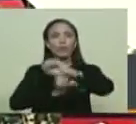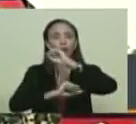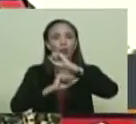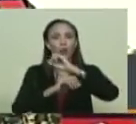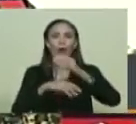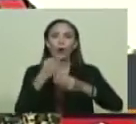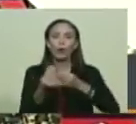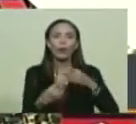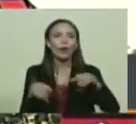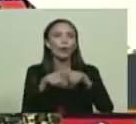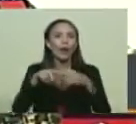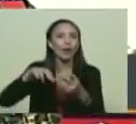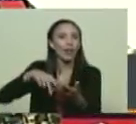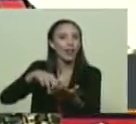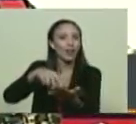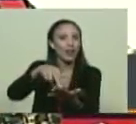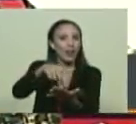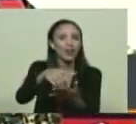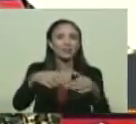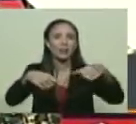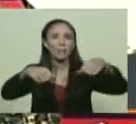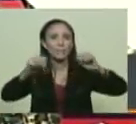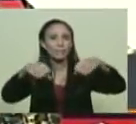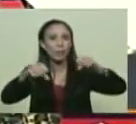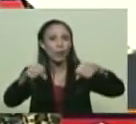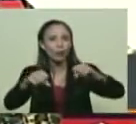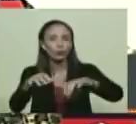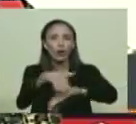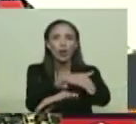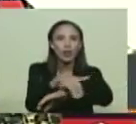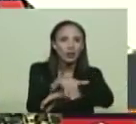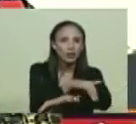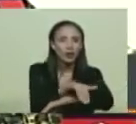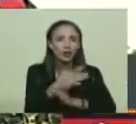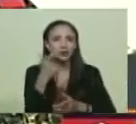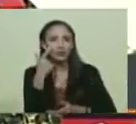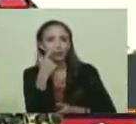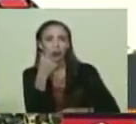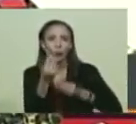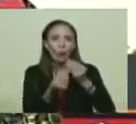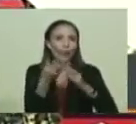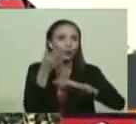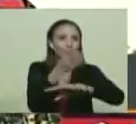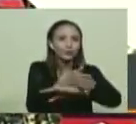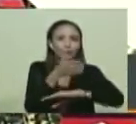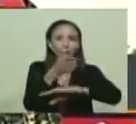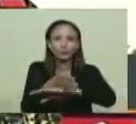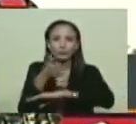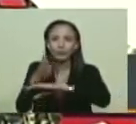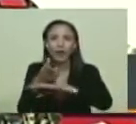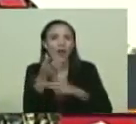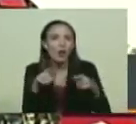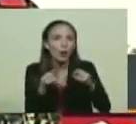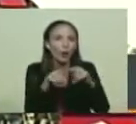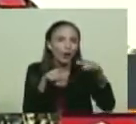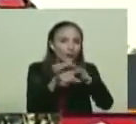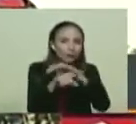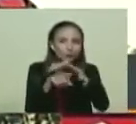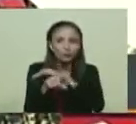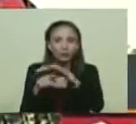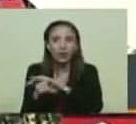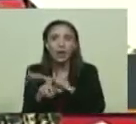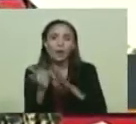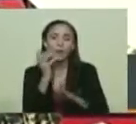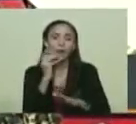pie, en moto, en las calles. Si el delito, en esencia, es